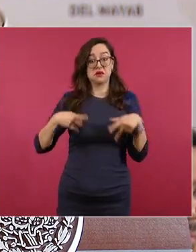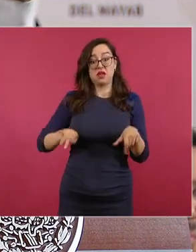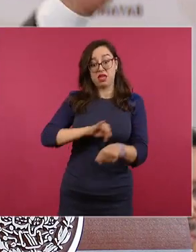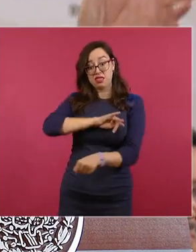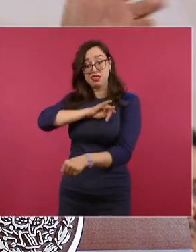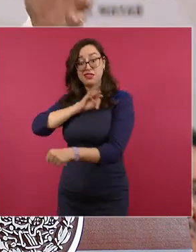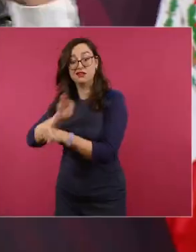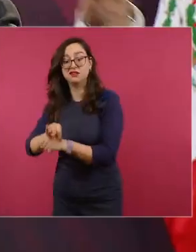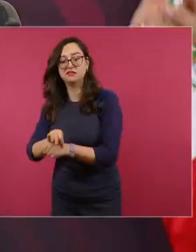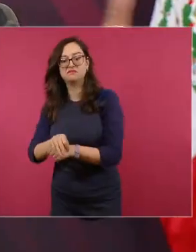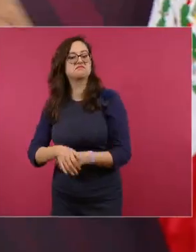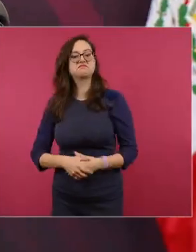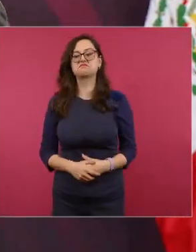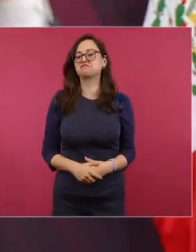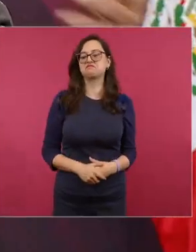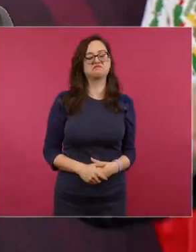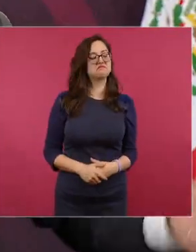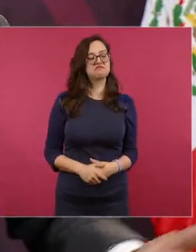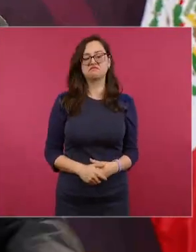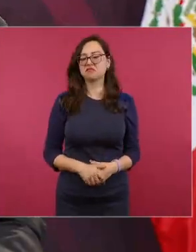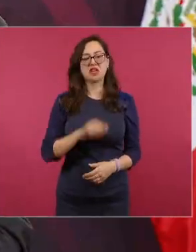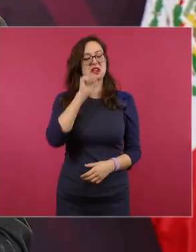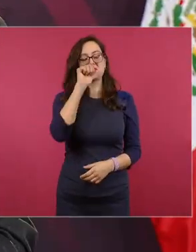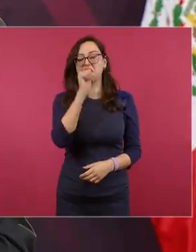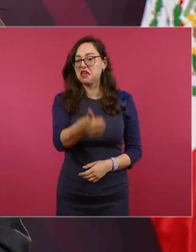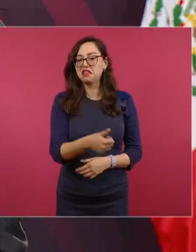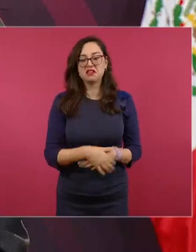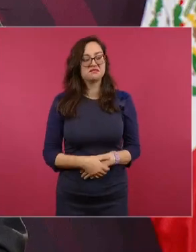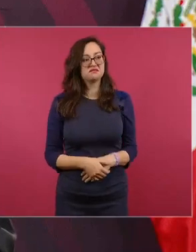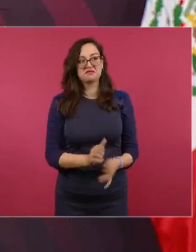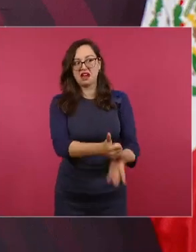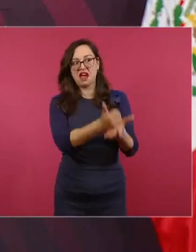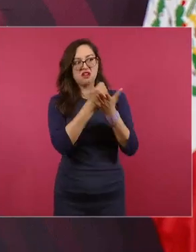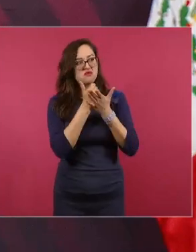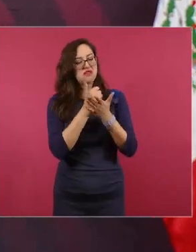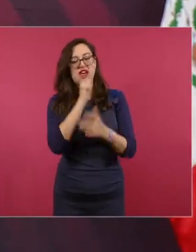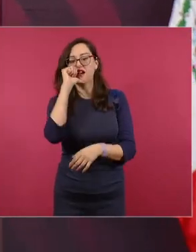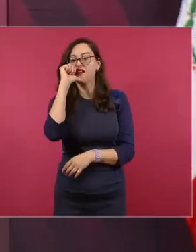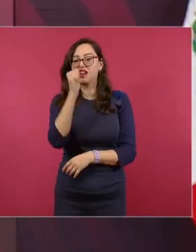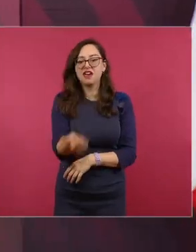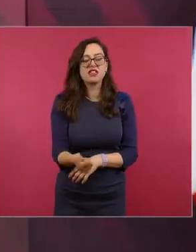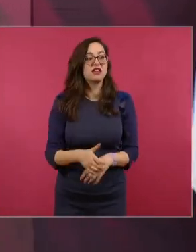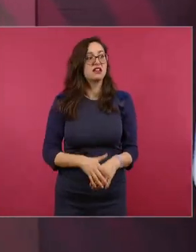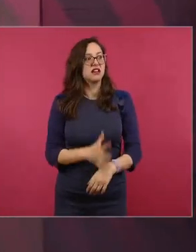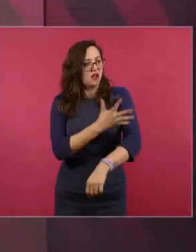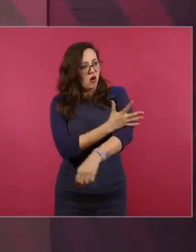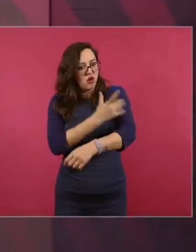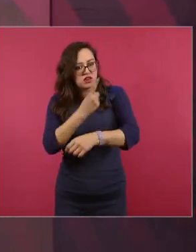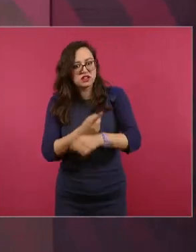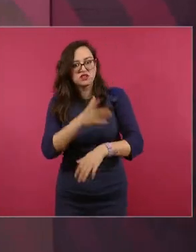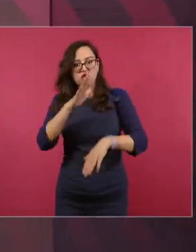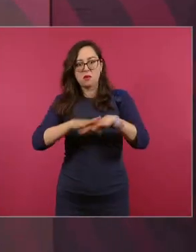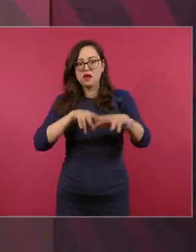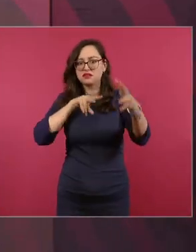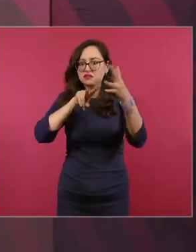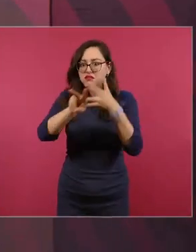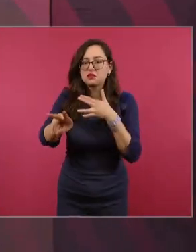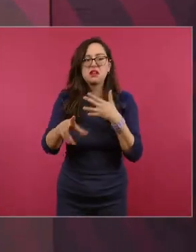para purificar la vida pública, para avanzar en la transparencia, en el combate a la